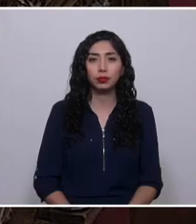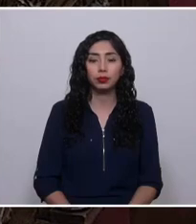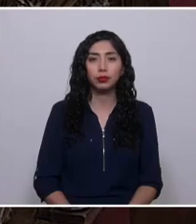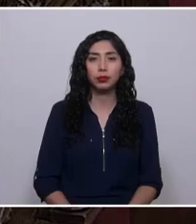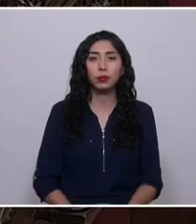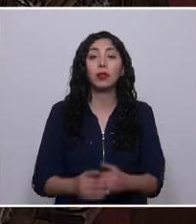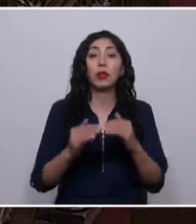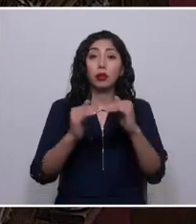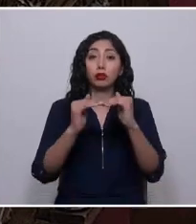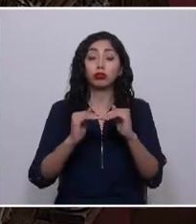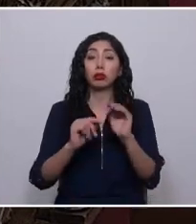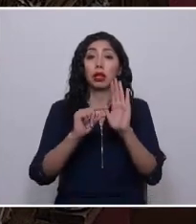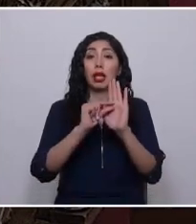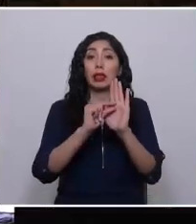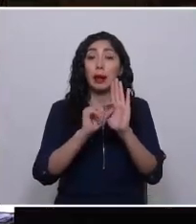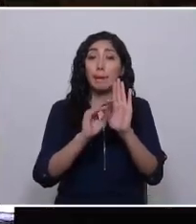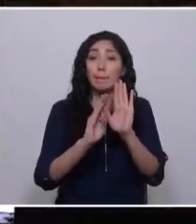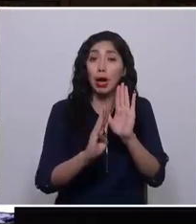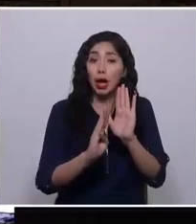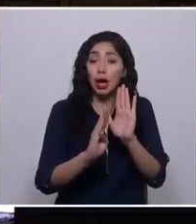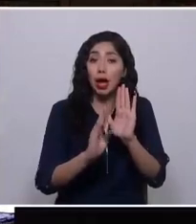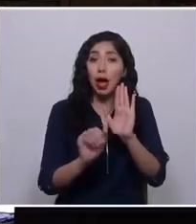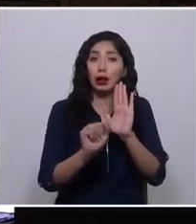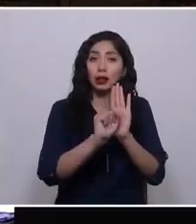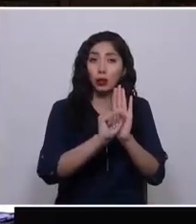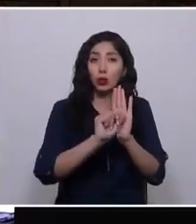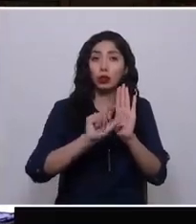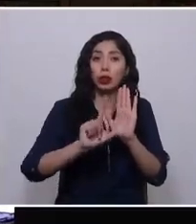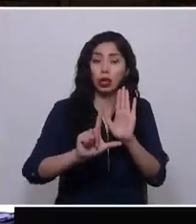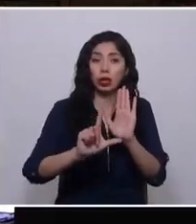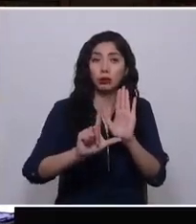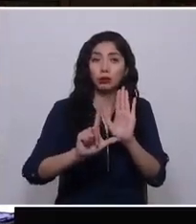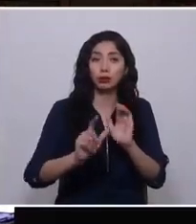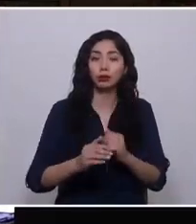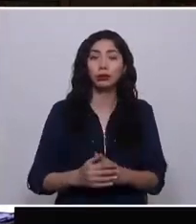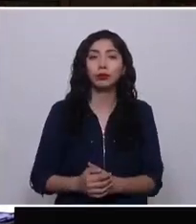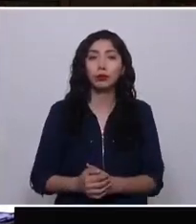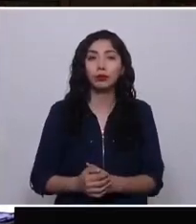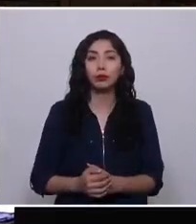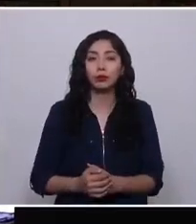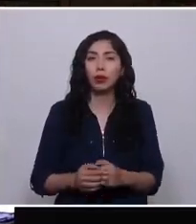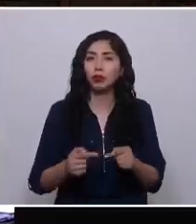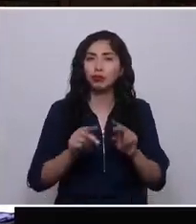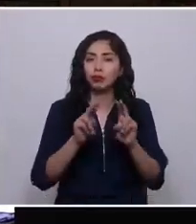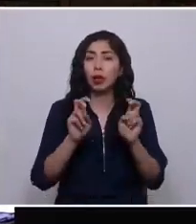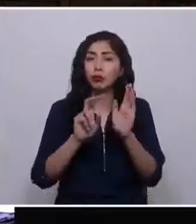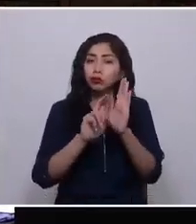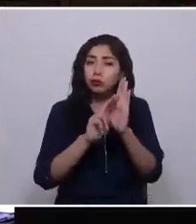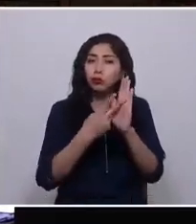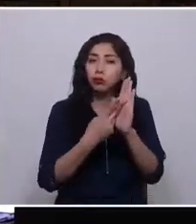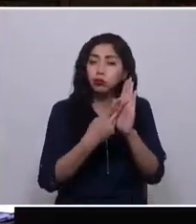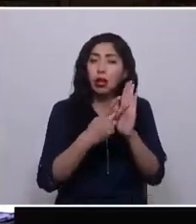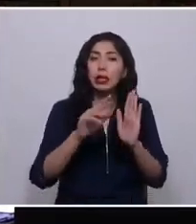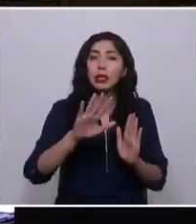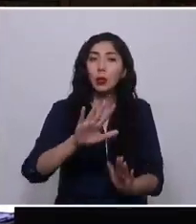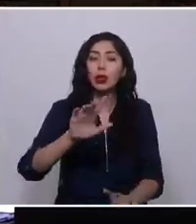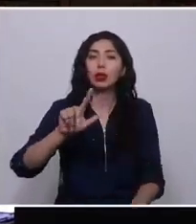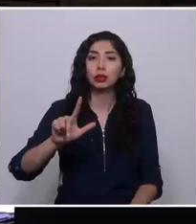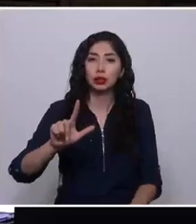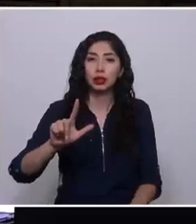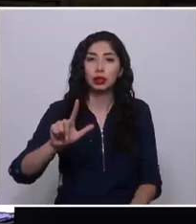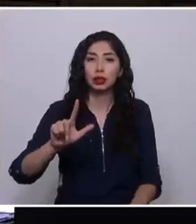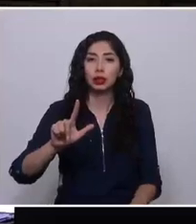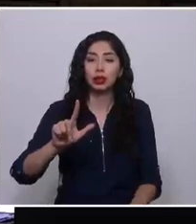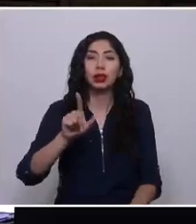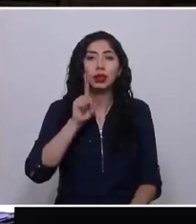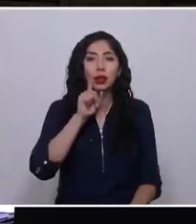Pasamos a la letra B del artículo 7. Sobre ella recae la indicación número 57